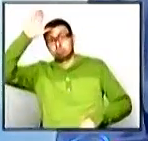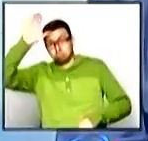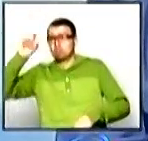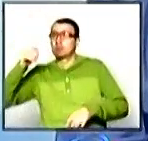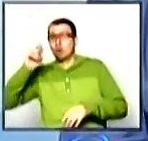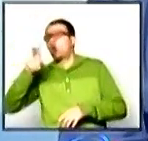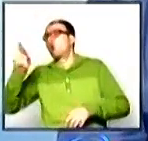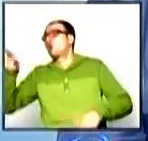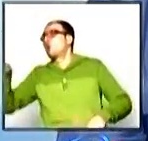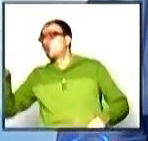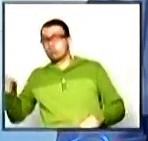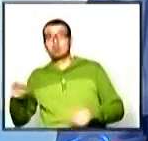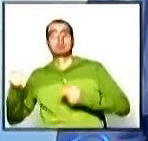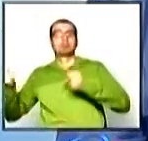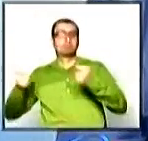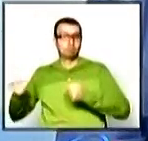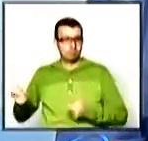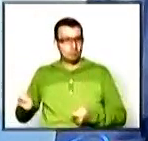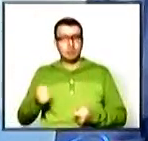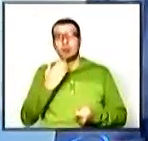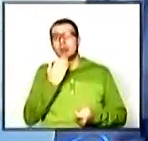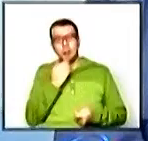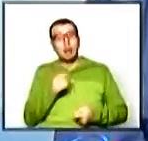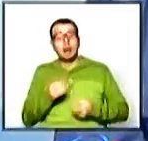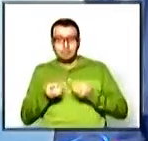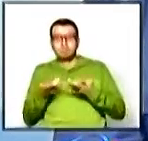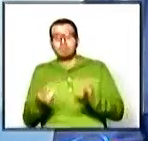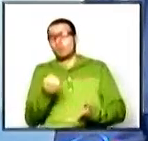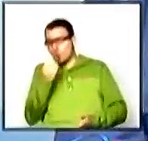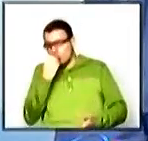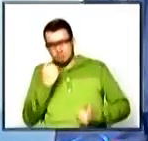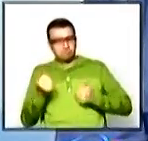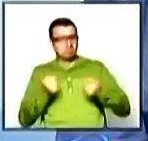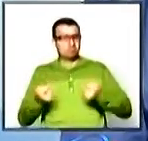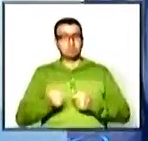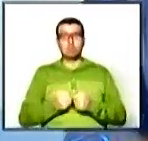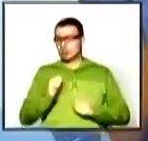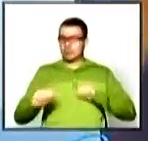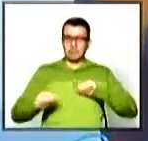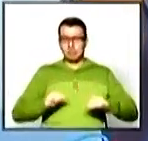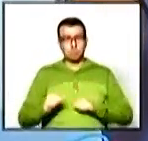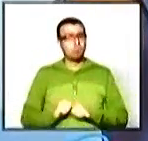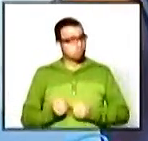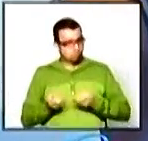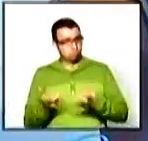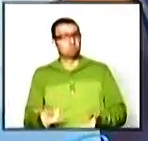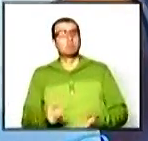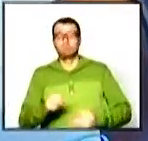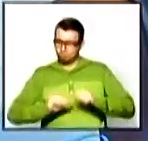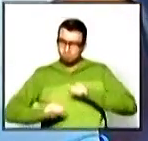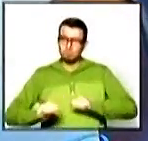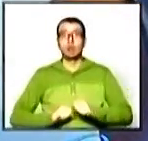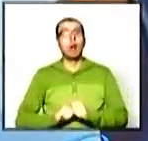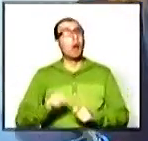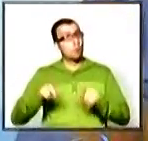deporte, salen adelante y cambian. Y hay personas que dicen, no, yo tomé la decisión de hacer un cambio en